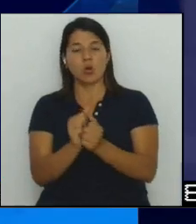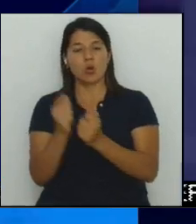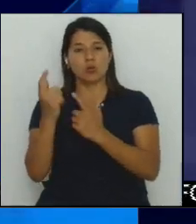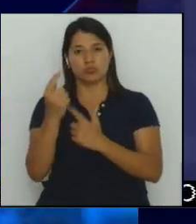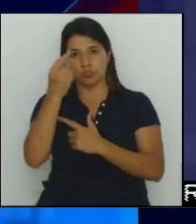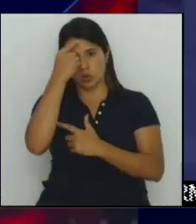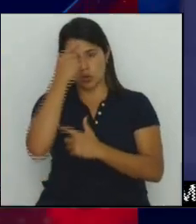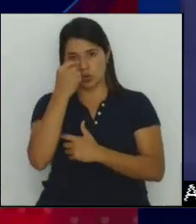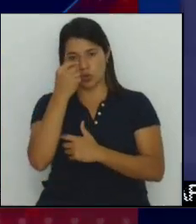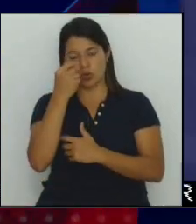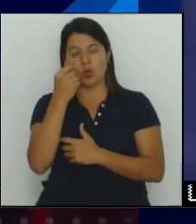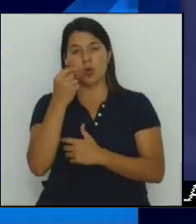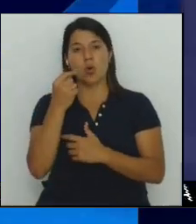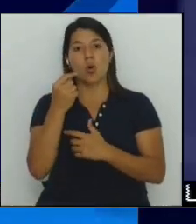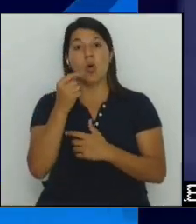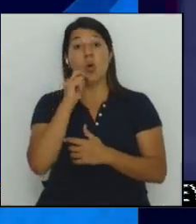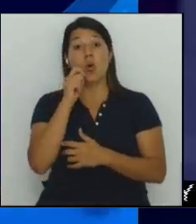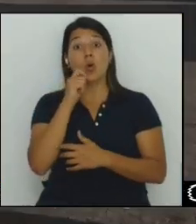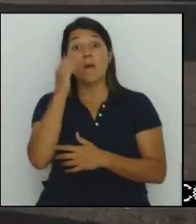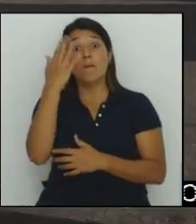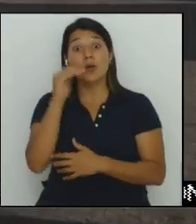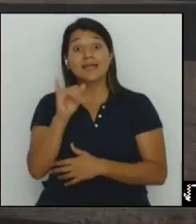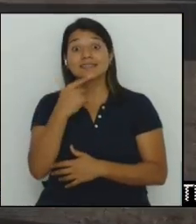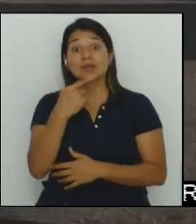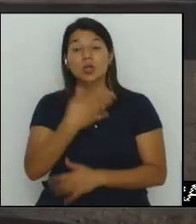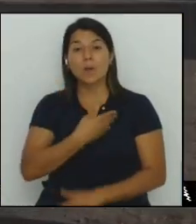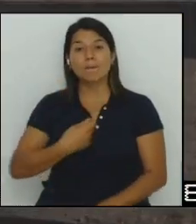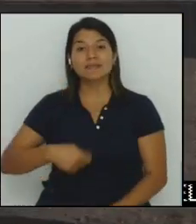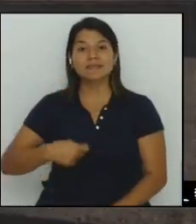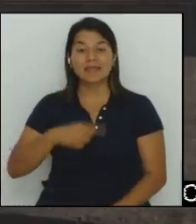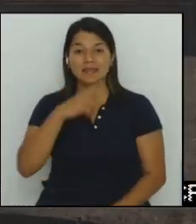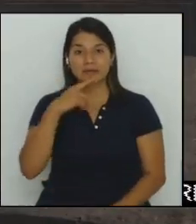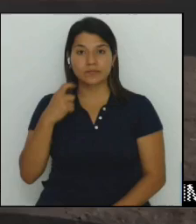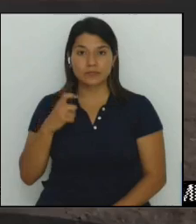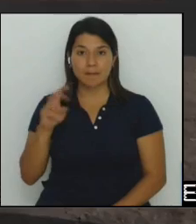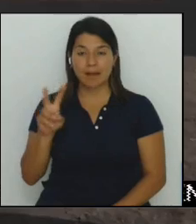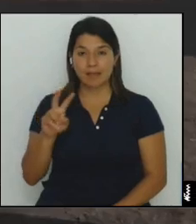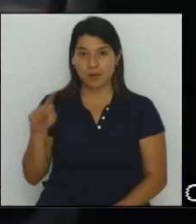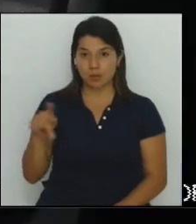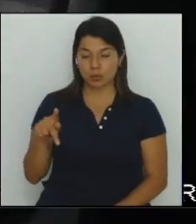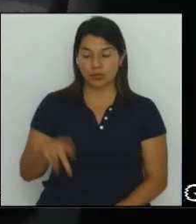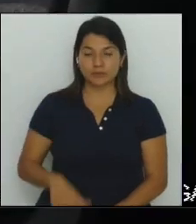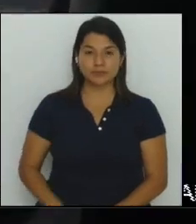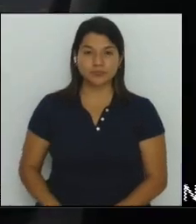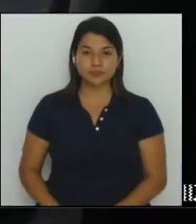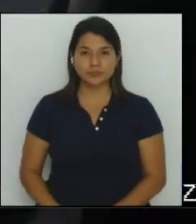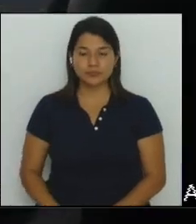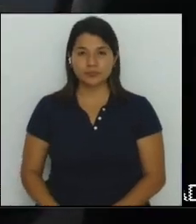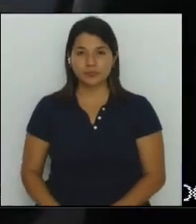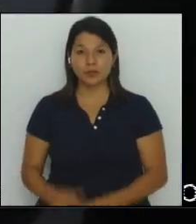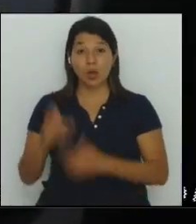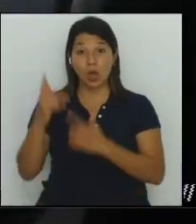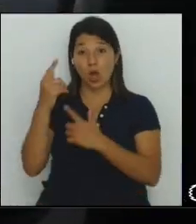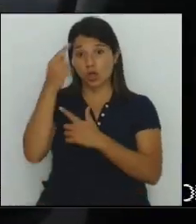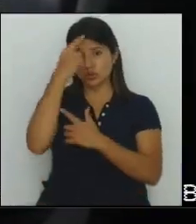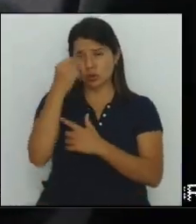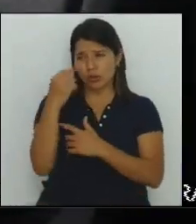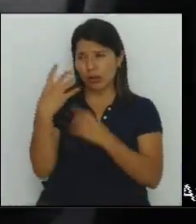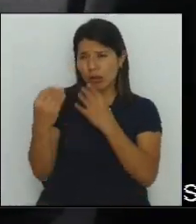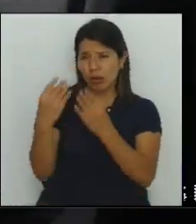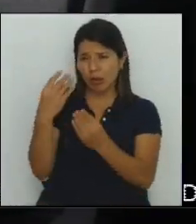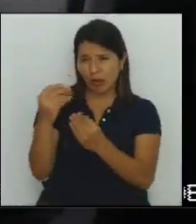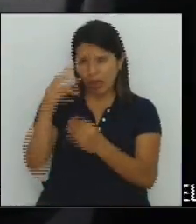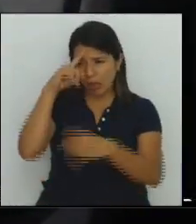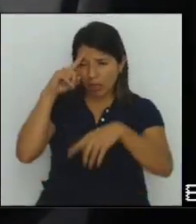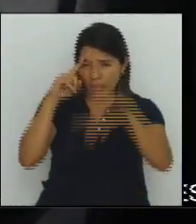del presidente Vladimir Putin. Las evacuaciones de soldados heridos continúan en la ciudad ucraniana de Bakhmut, en la región